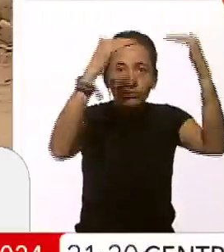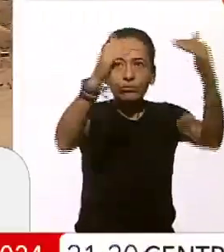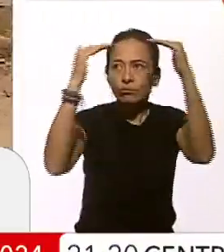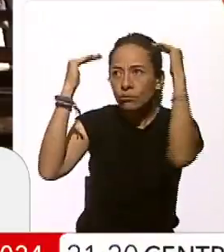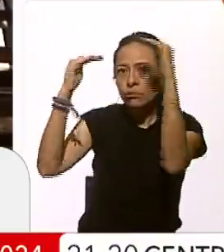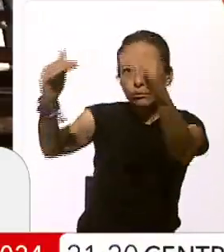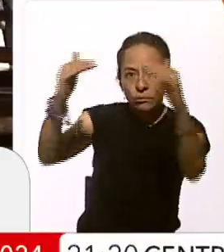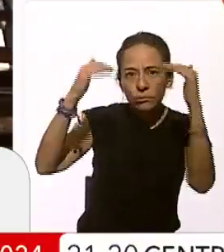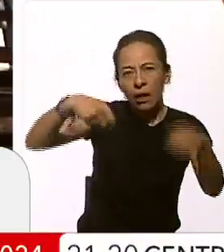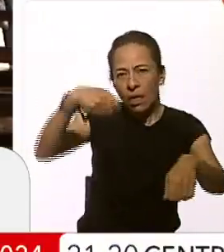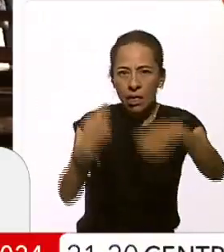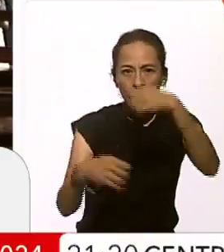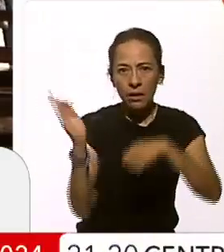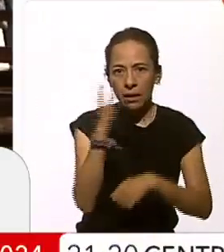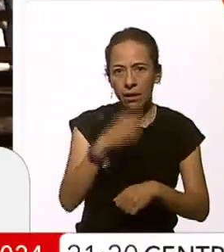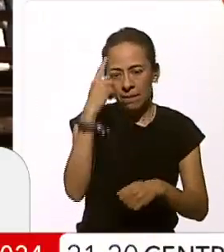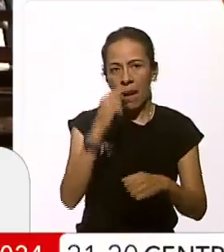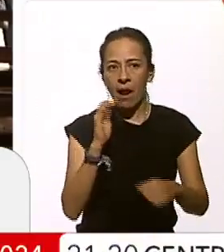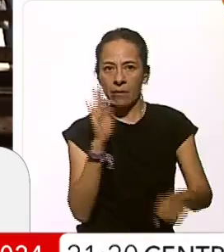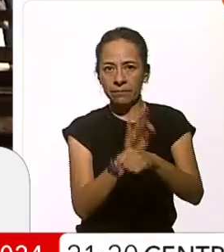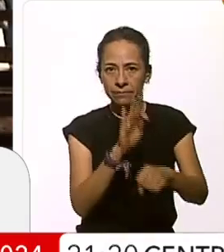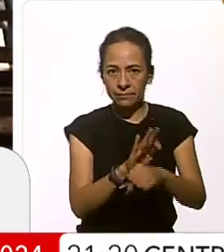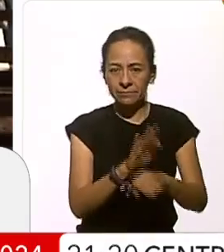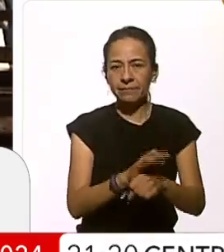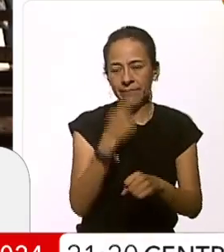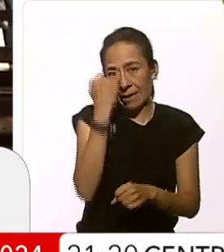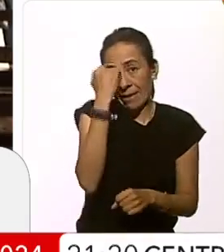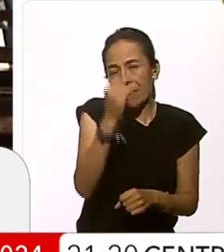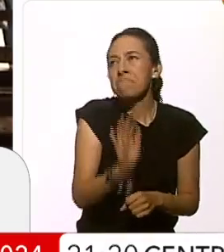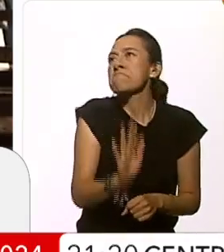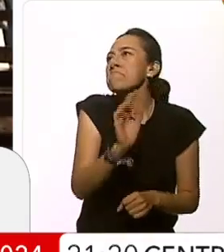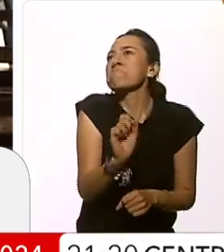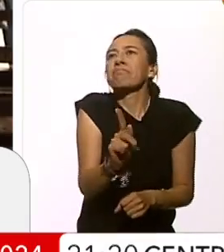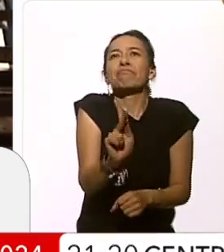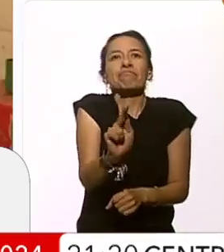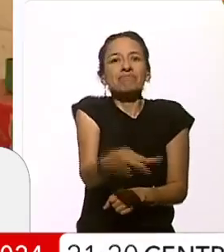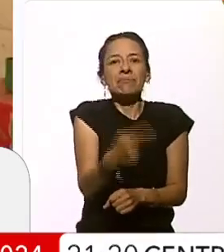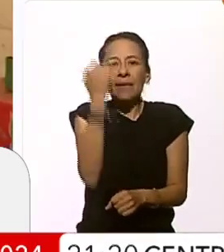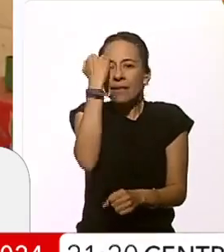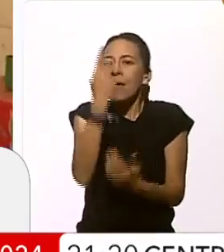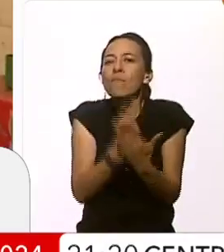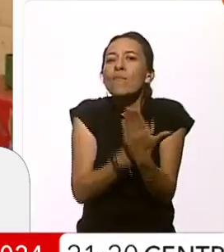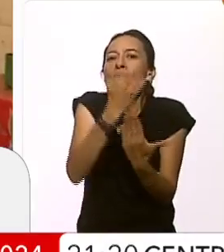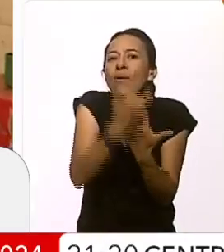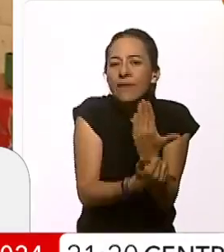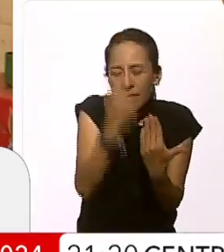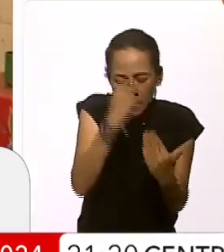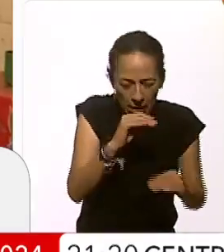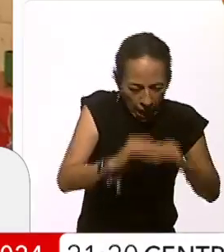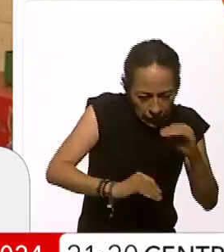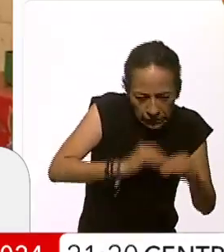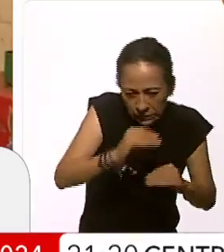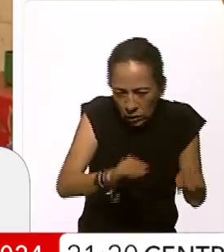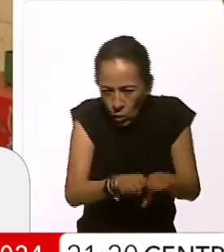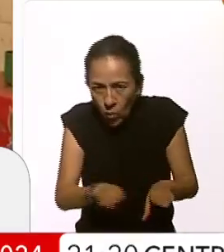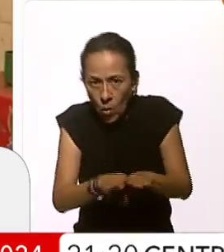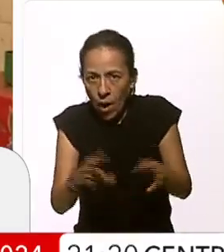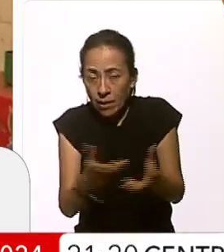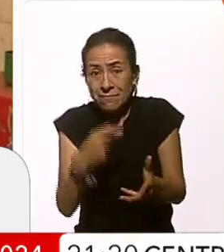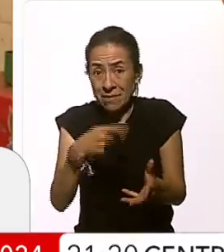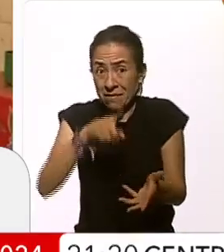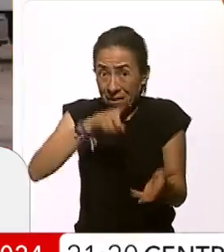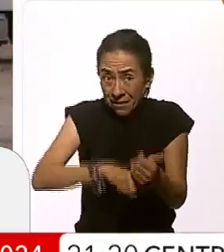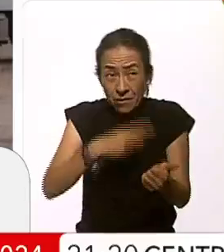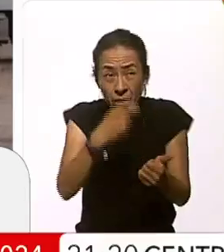son, en este caso, los proyectos, como si hicieras un proyecto ejecutivo, pero para lo patrimonial es muy complejo porque